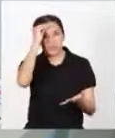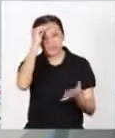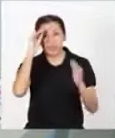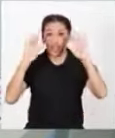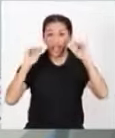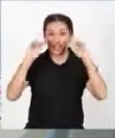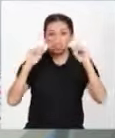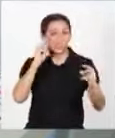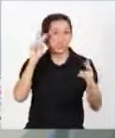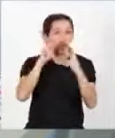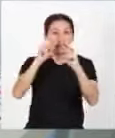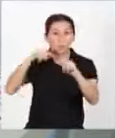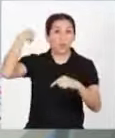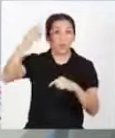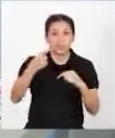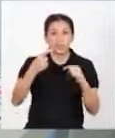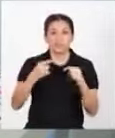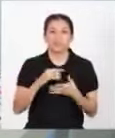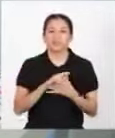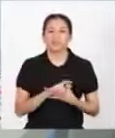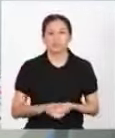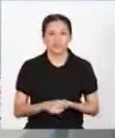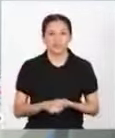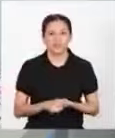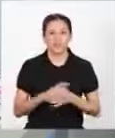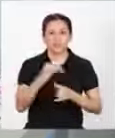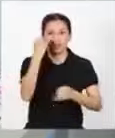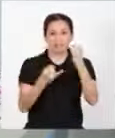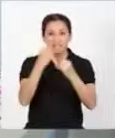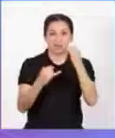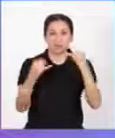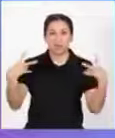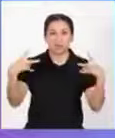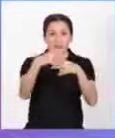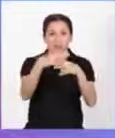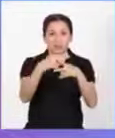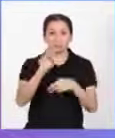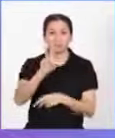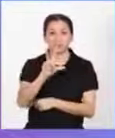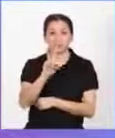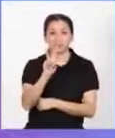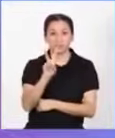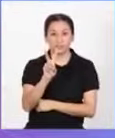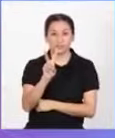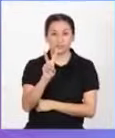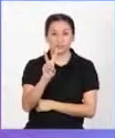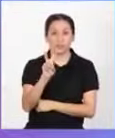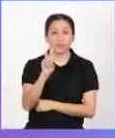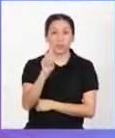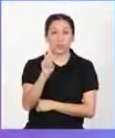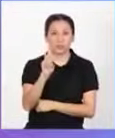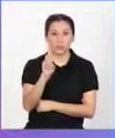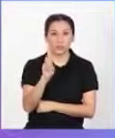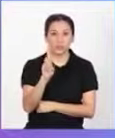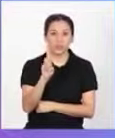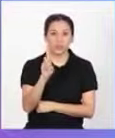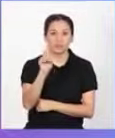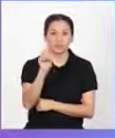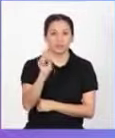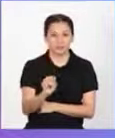seguir aprendiendo. ¡Nos vemos con un nuevo reto! Terminando la transmisión en 3,